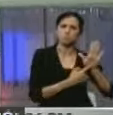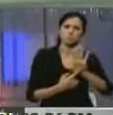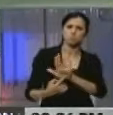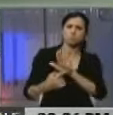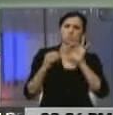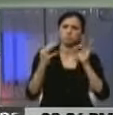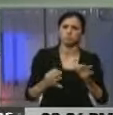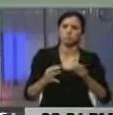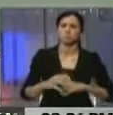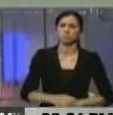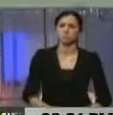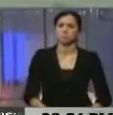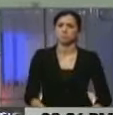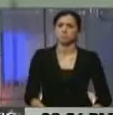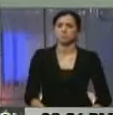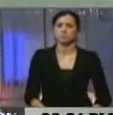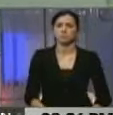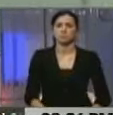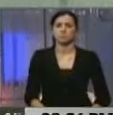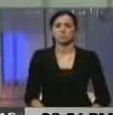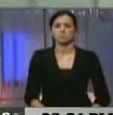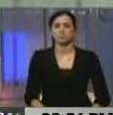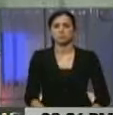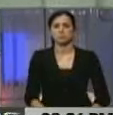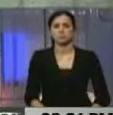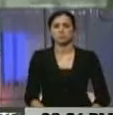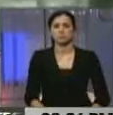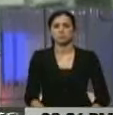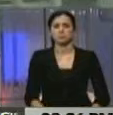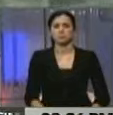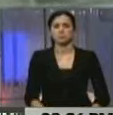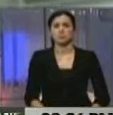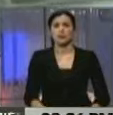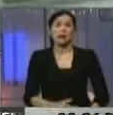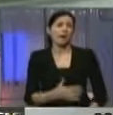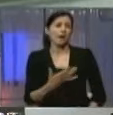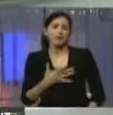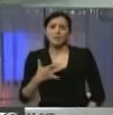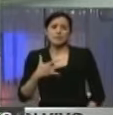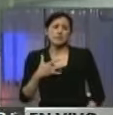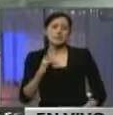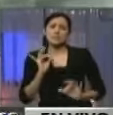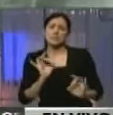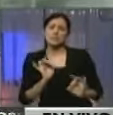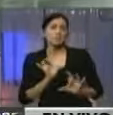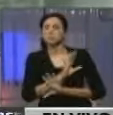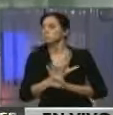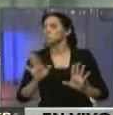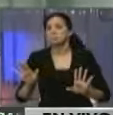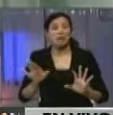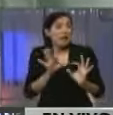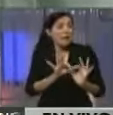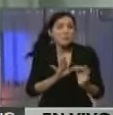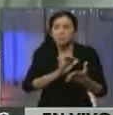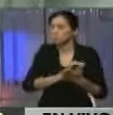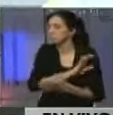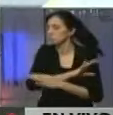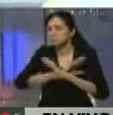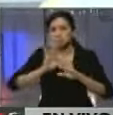ejemplo, sin ningún tipo de complacencia, amiguismo, perverso,